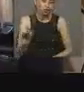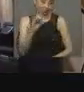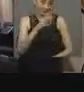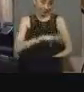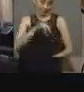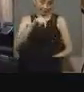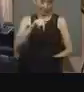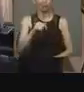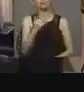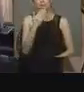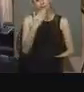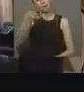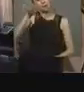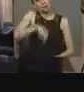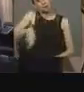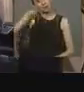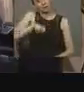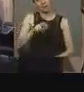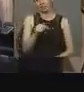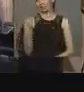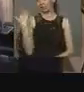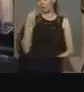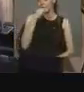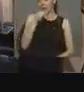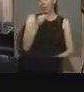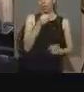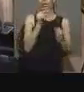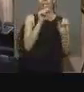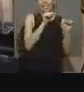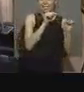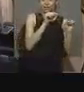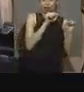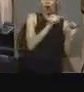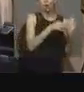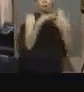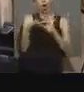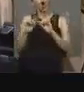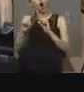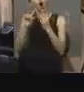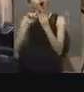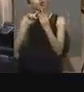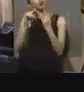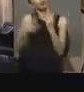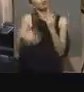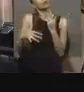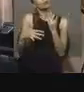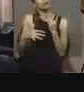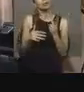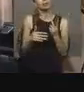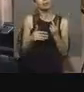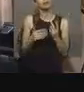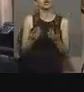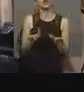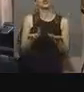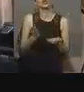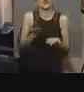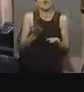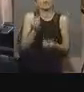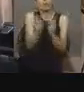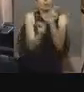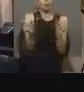esto, como lo he dicho también reiteradamente en la última semana, ha ido de la mano con otro elemento que es fundamental: las condiciones de trabajo de